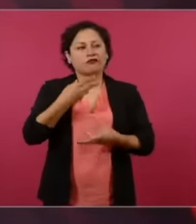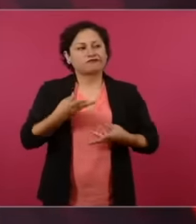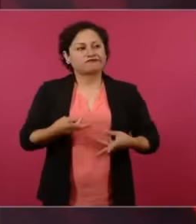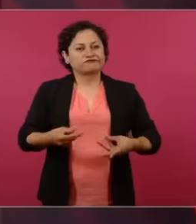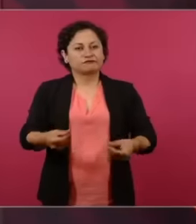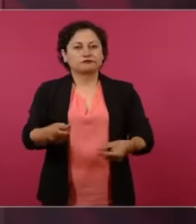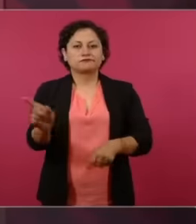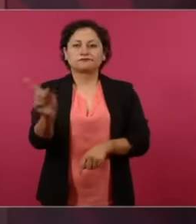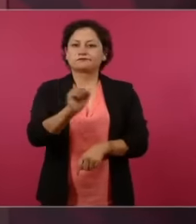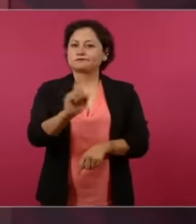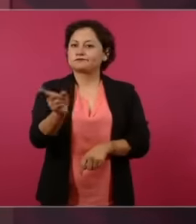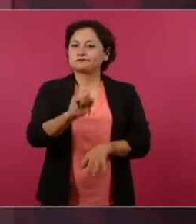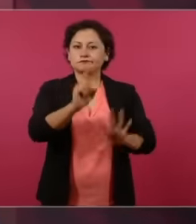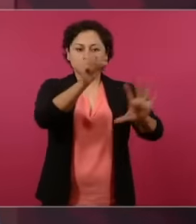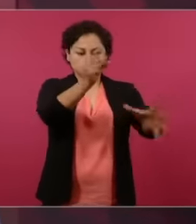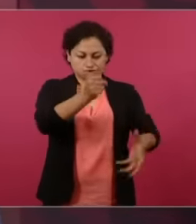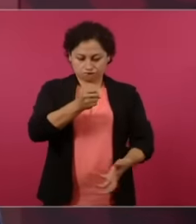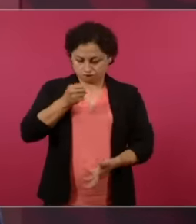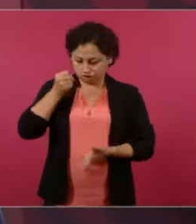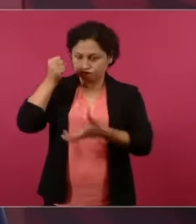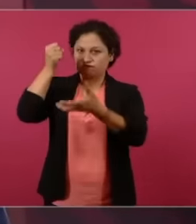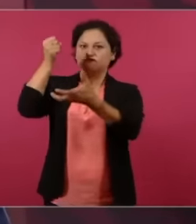de una buena cantidad.